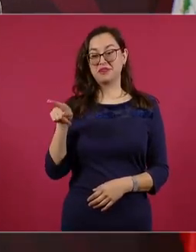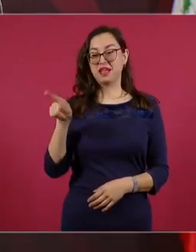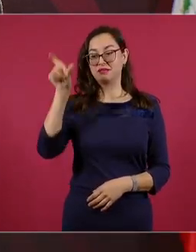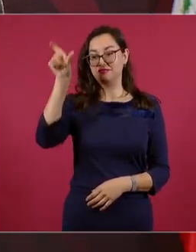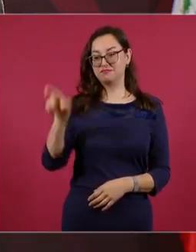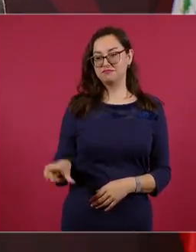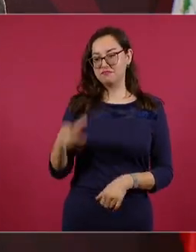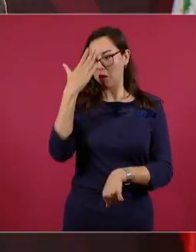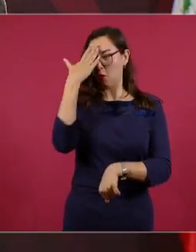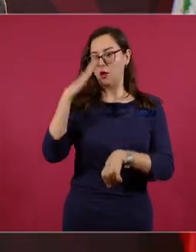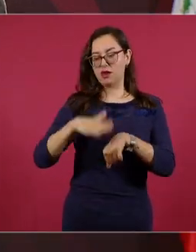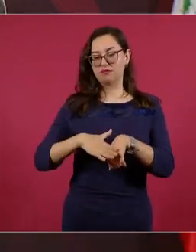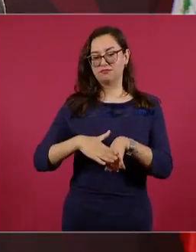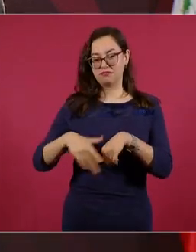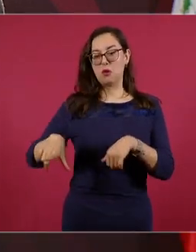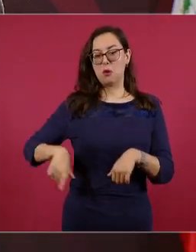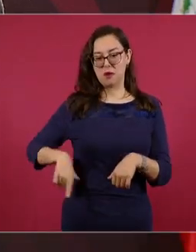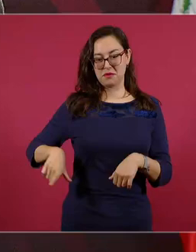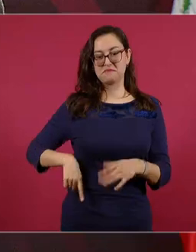ejemplo.